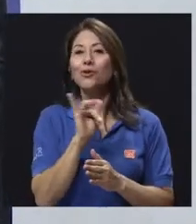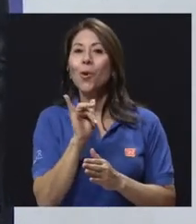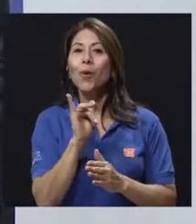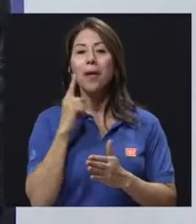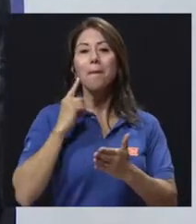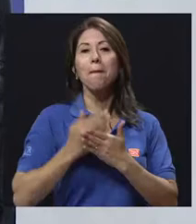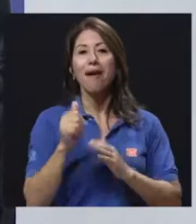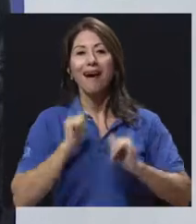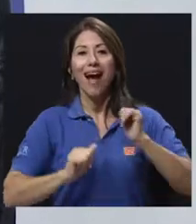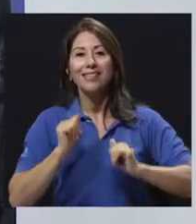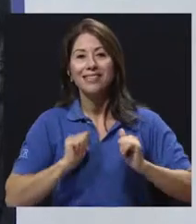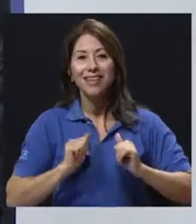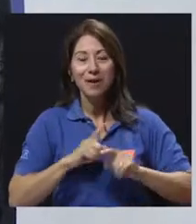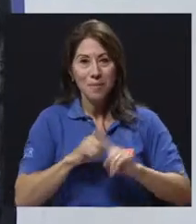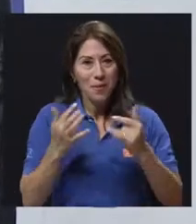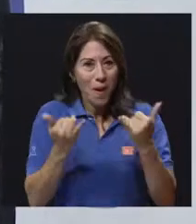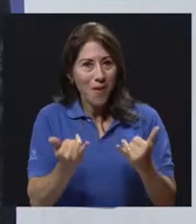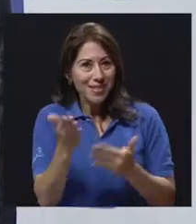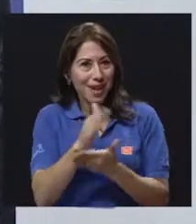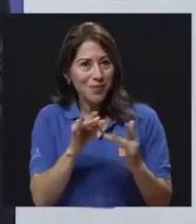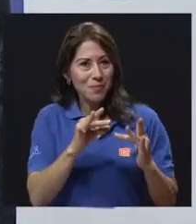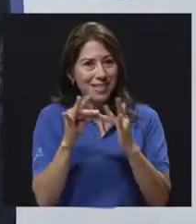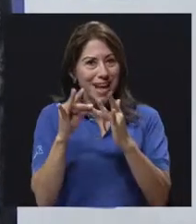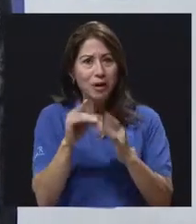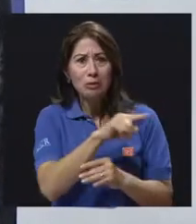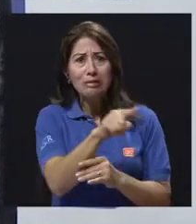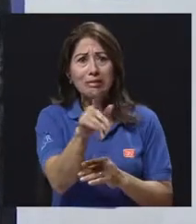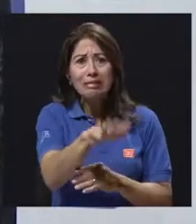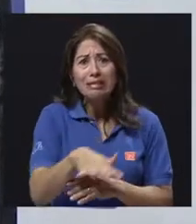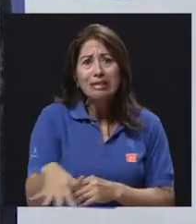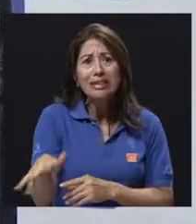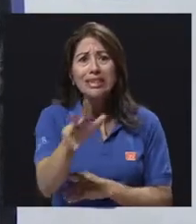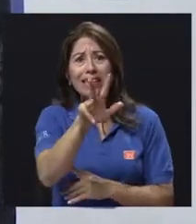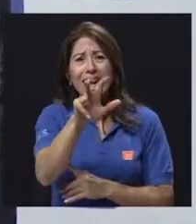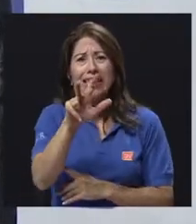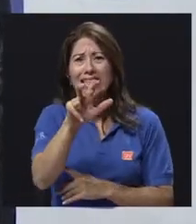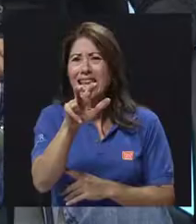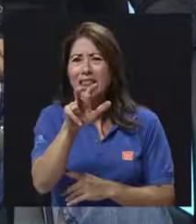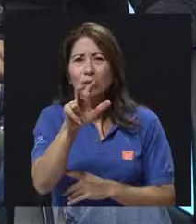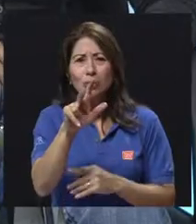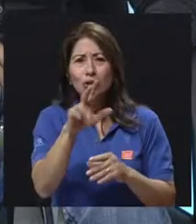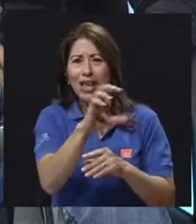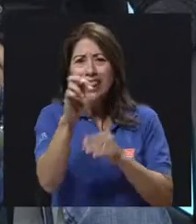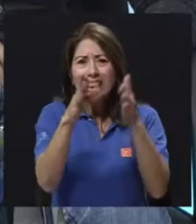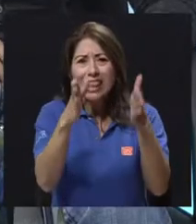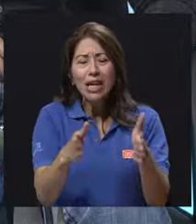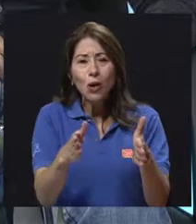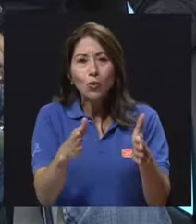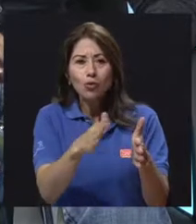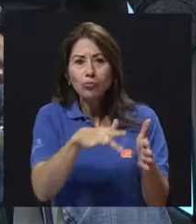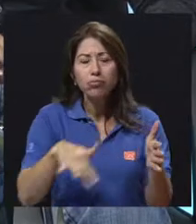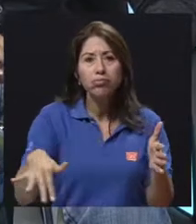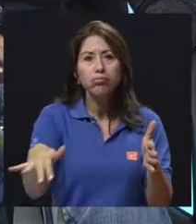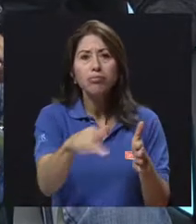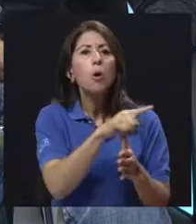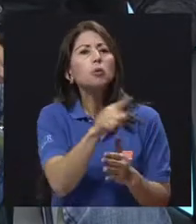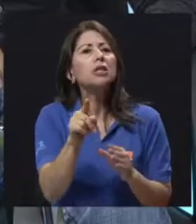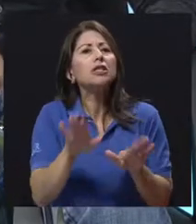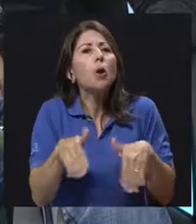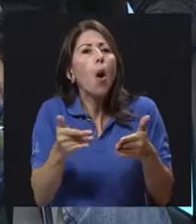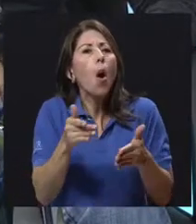caso, es pues una cosa especial. ¿Cómo escogen ustedes de todos esos 300 y resto ticos a esos 5? O sea, ¿cómo llegaron